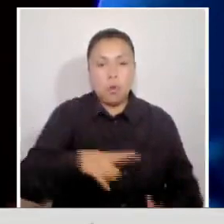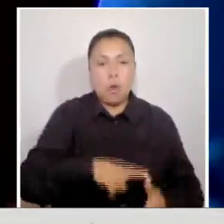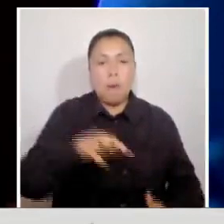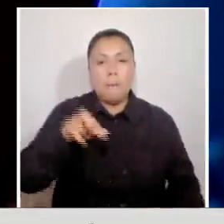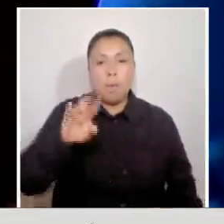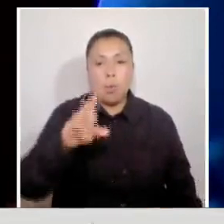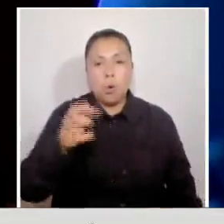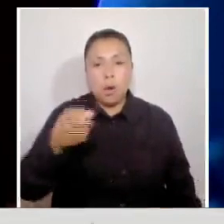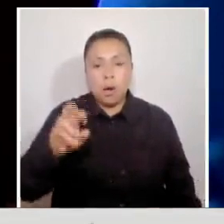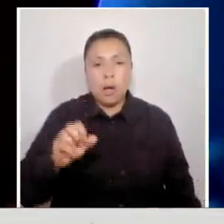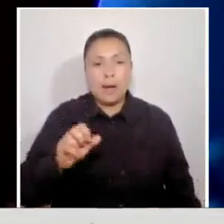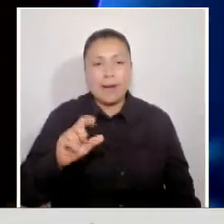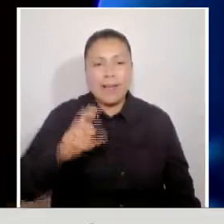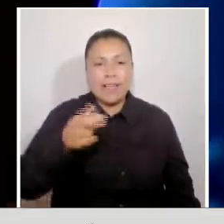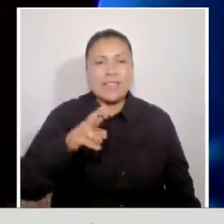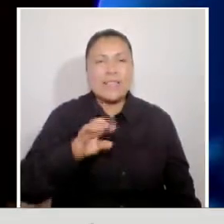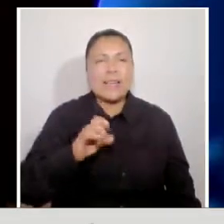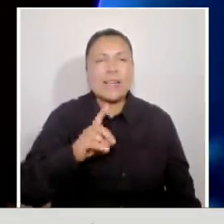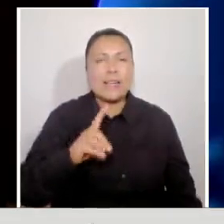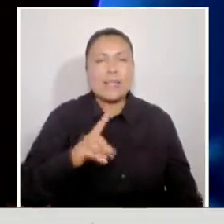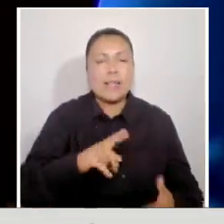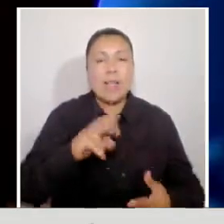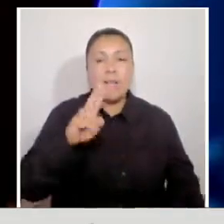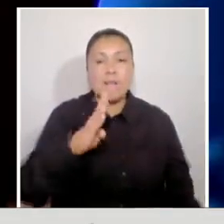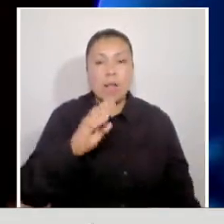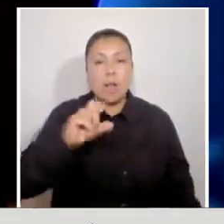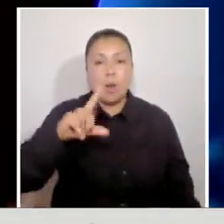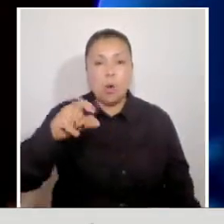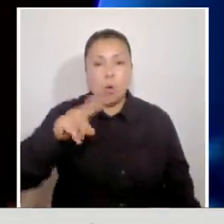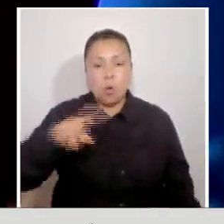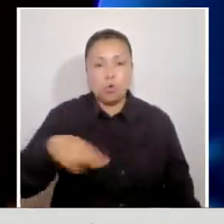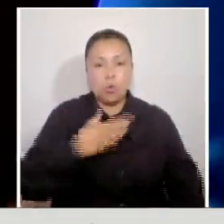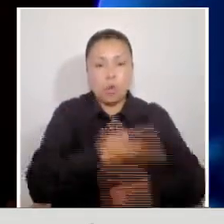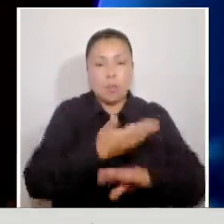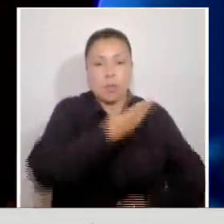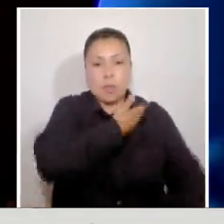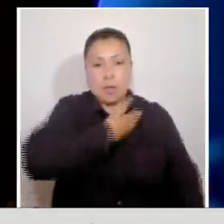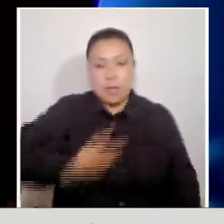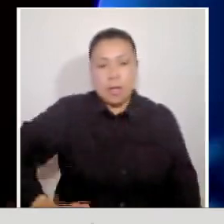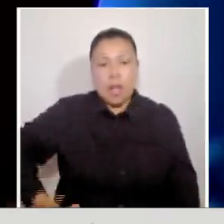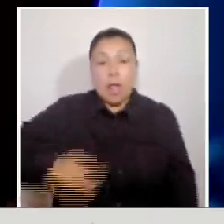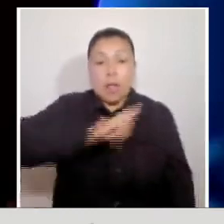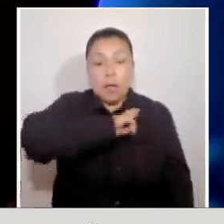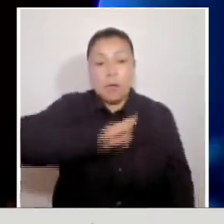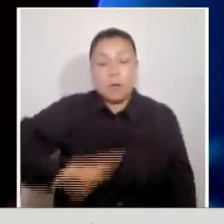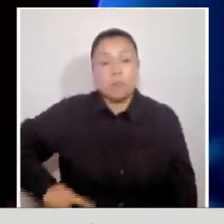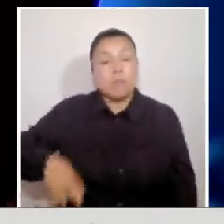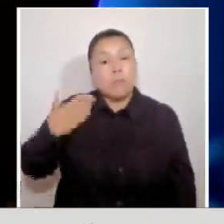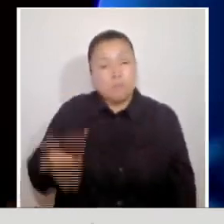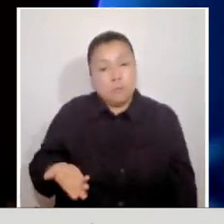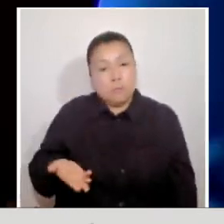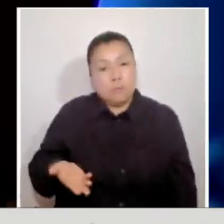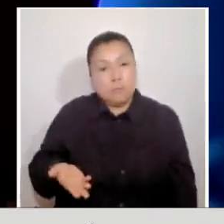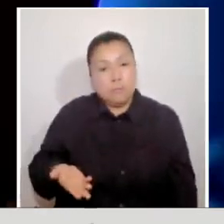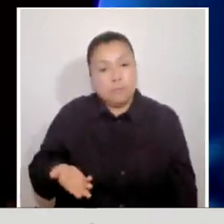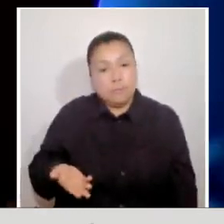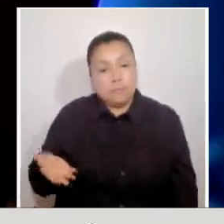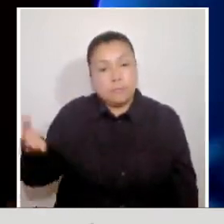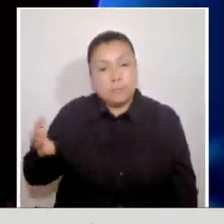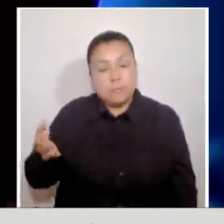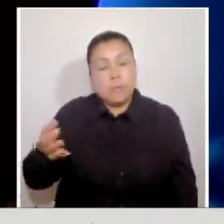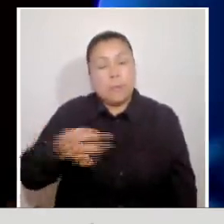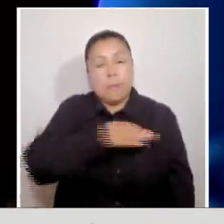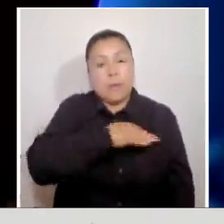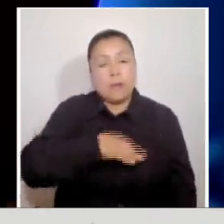sagardia y consuelo veloso y solicita al presidente de la república que disponga a través del Ministerio de salud Una